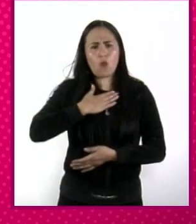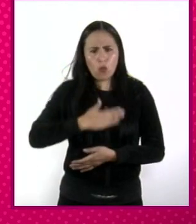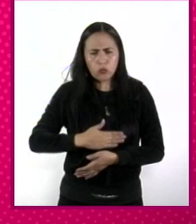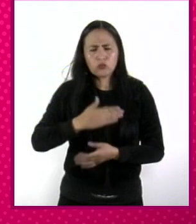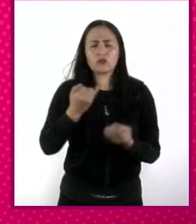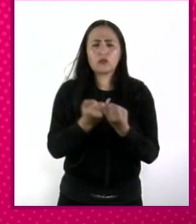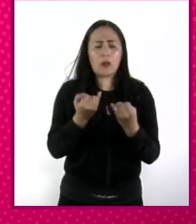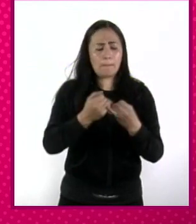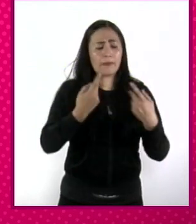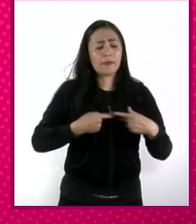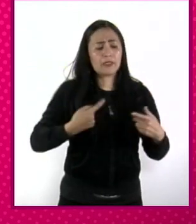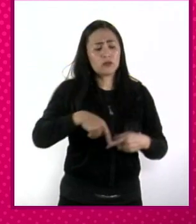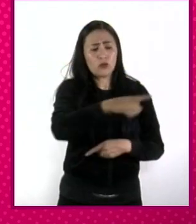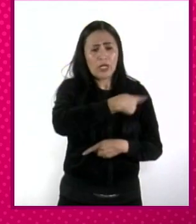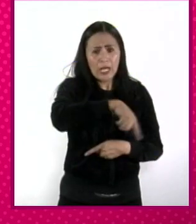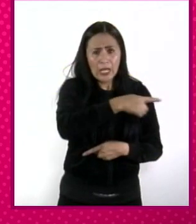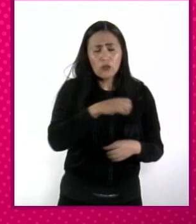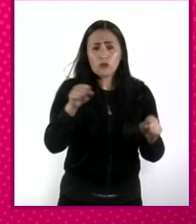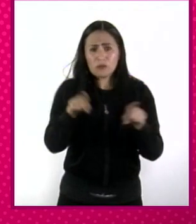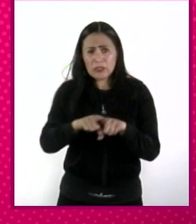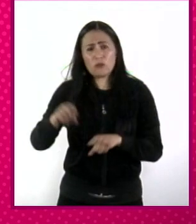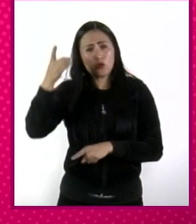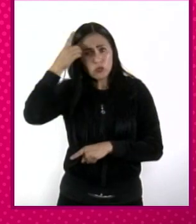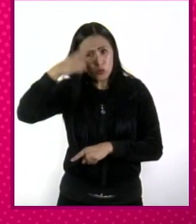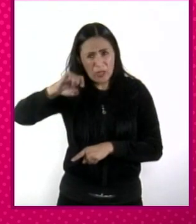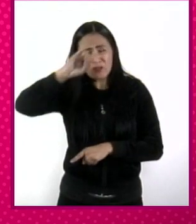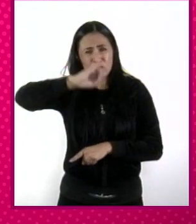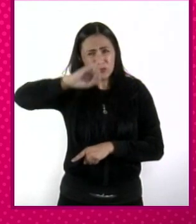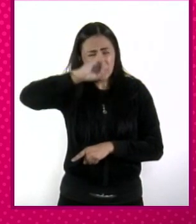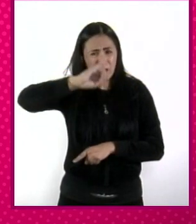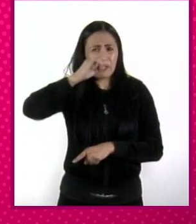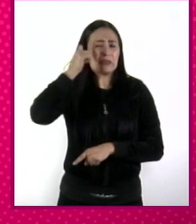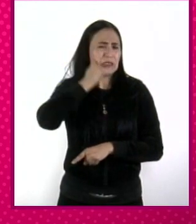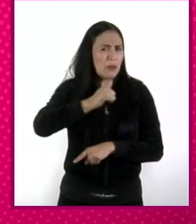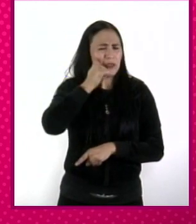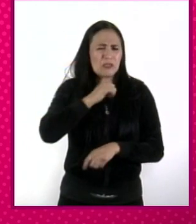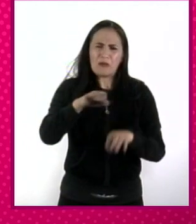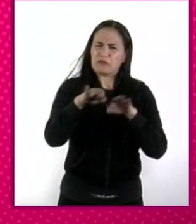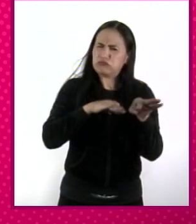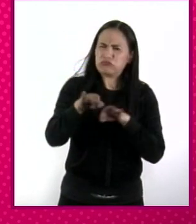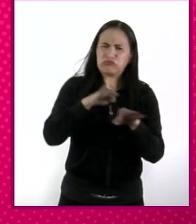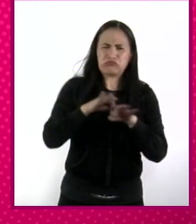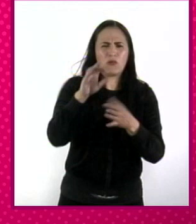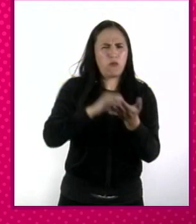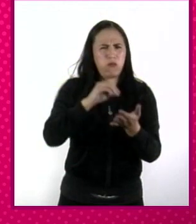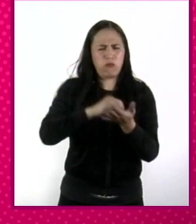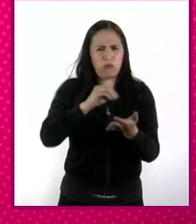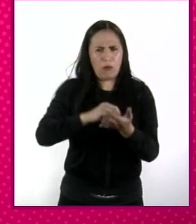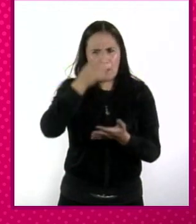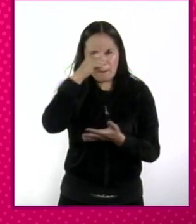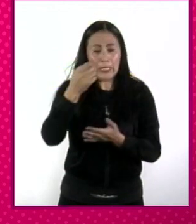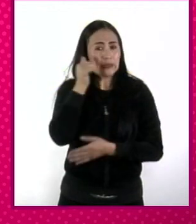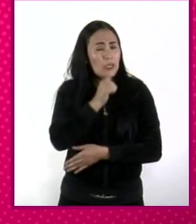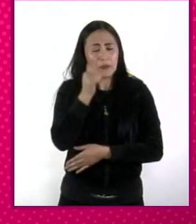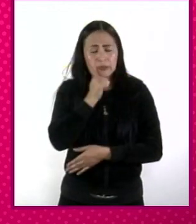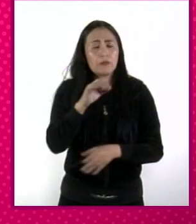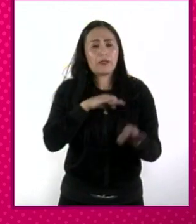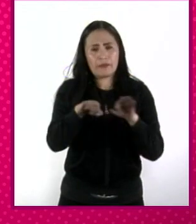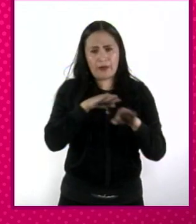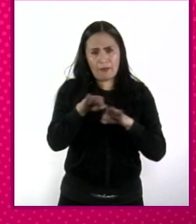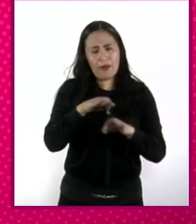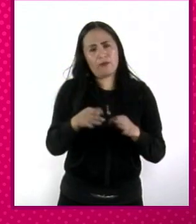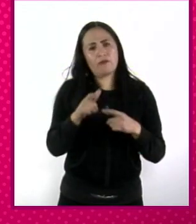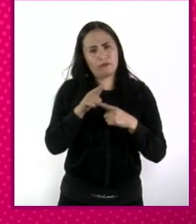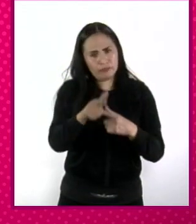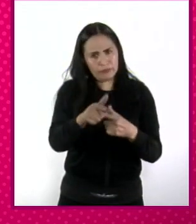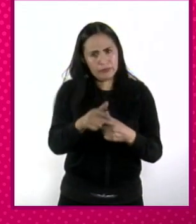todos los trabajadores y empresarios se mantengan siempre en una actividad productiva dinámica para que de esa manera haya siempre empleo y